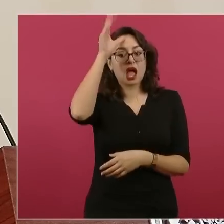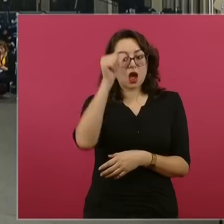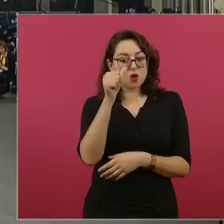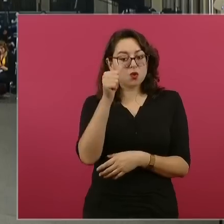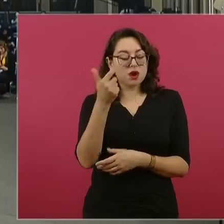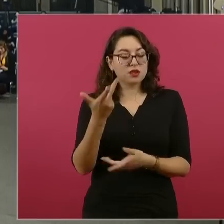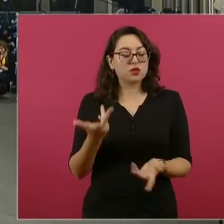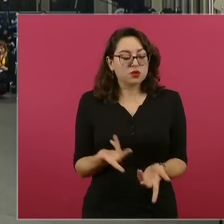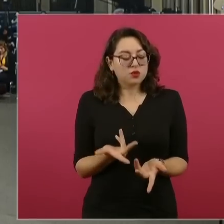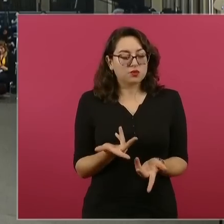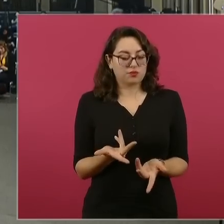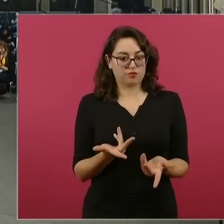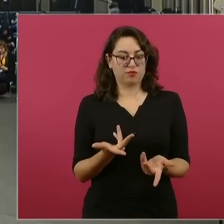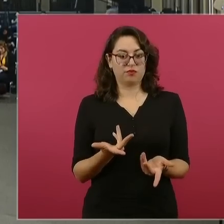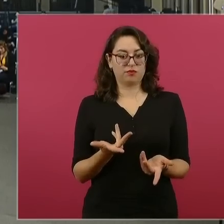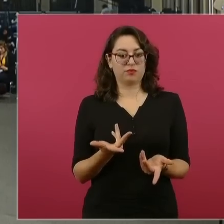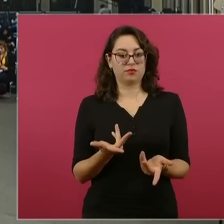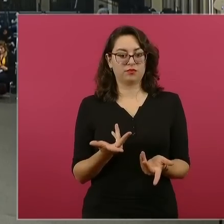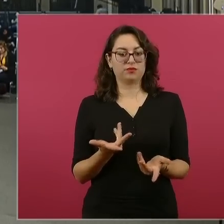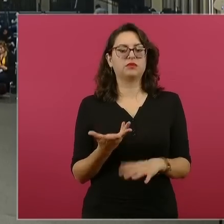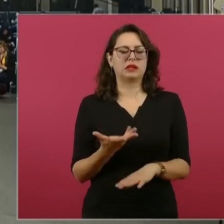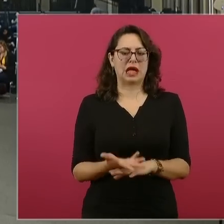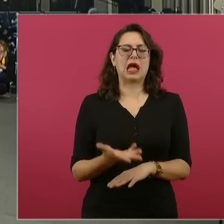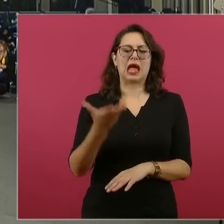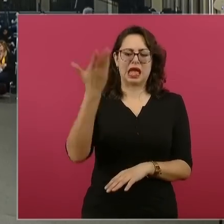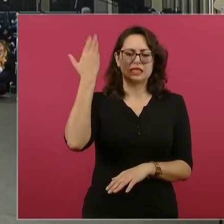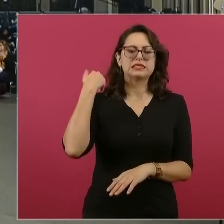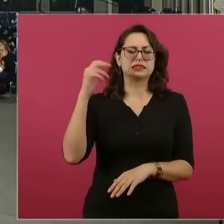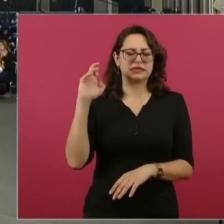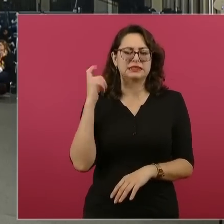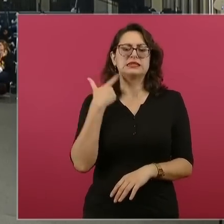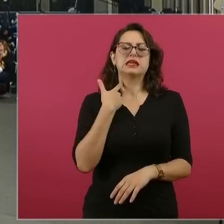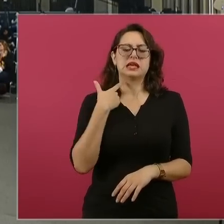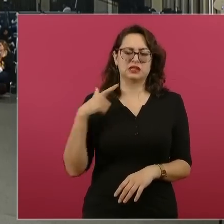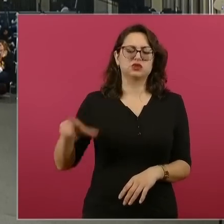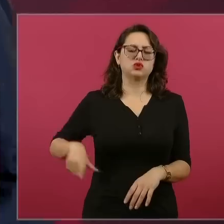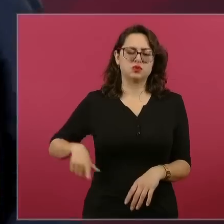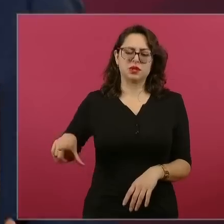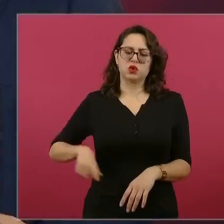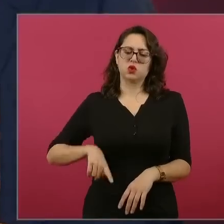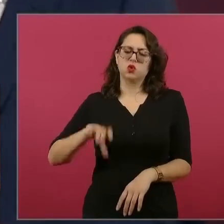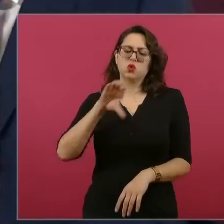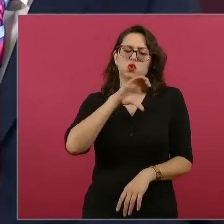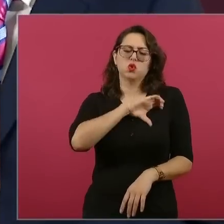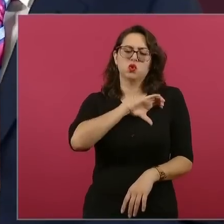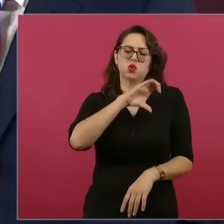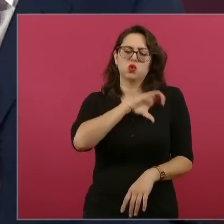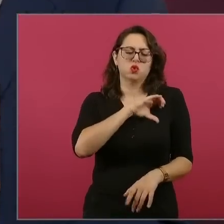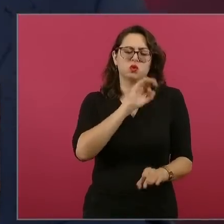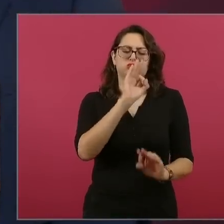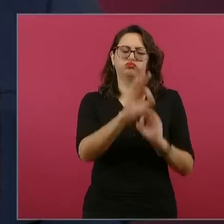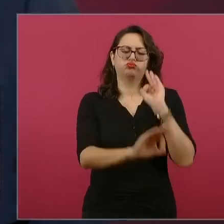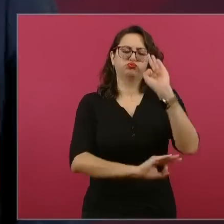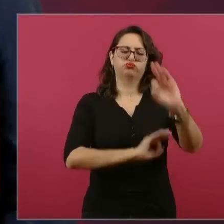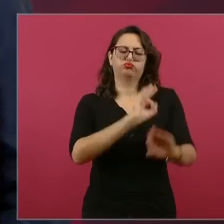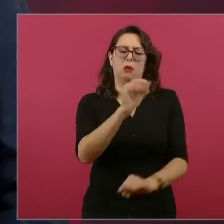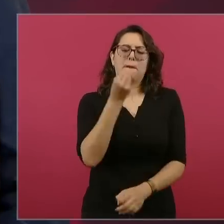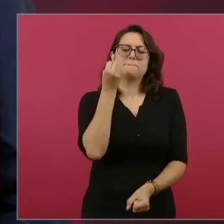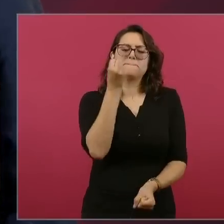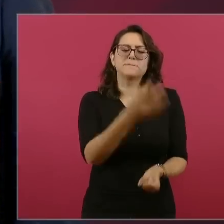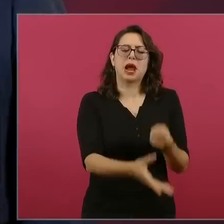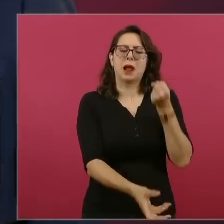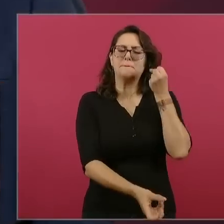Antes te tenían mucho cariño, te apapachaban mucho,